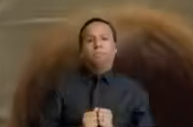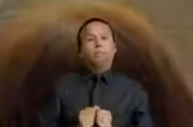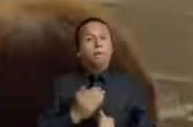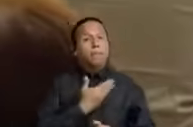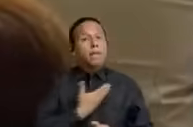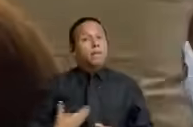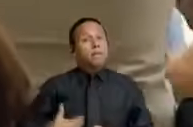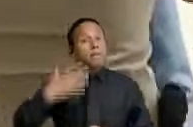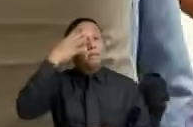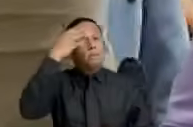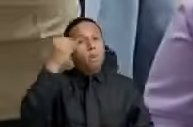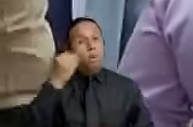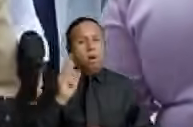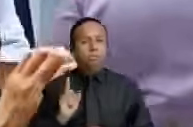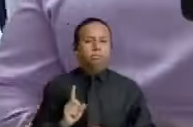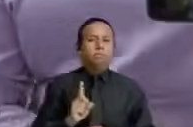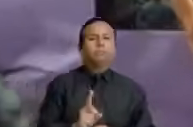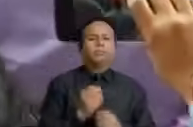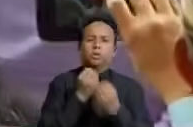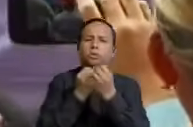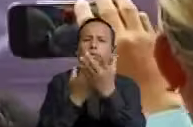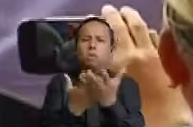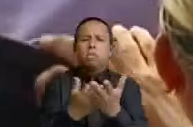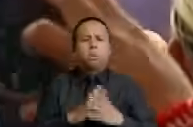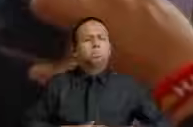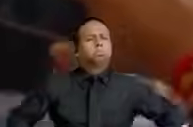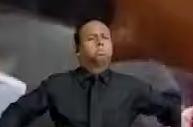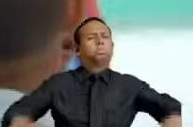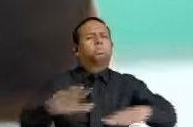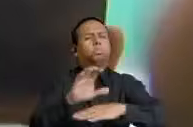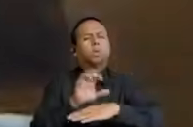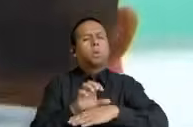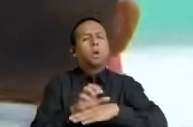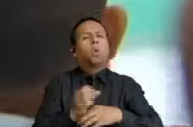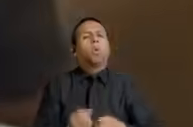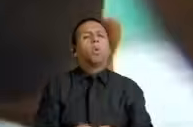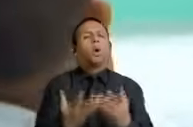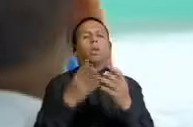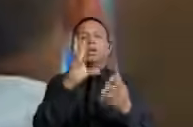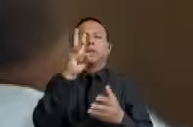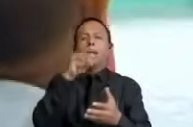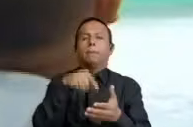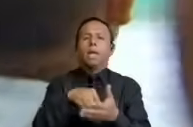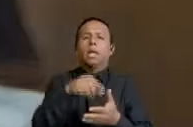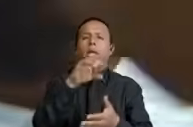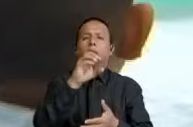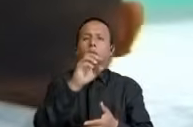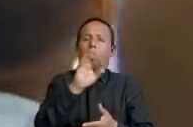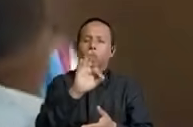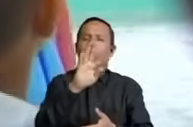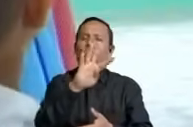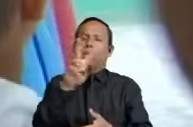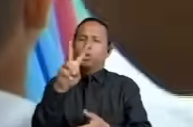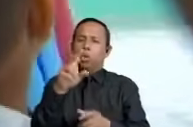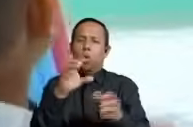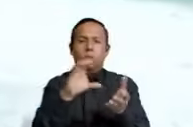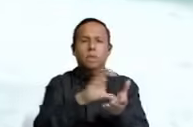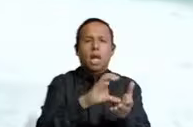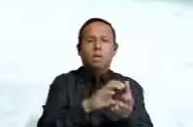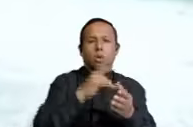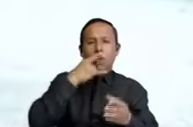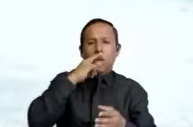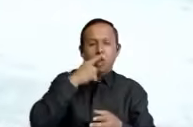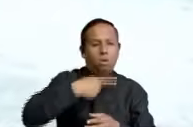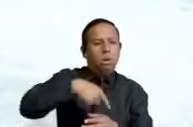Novoa quien informó que a nivel nacional hay 6942 centros que atienden a